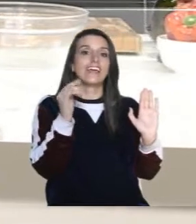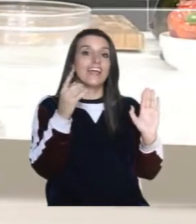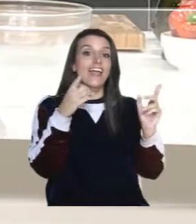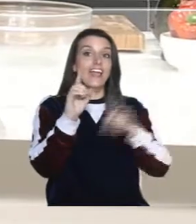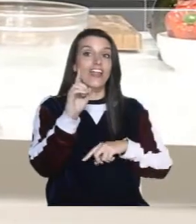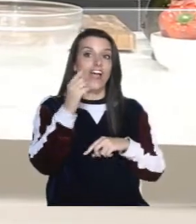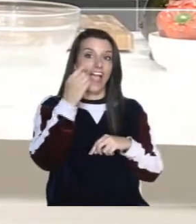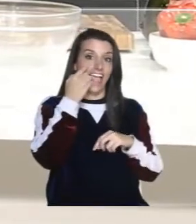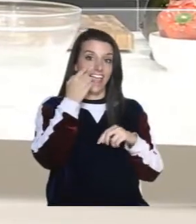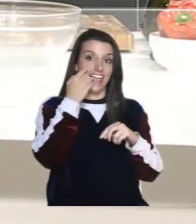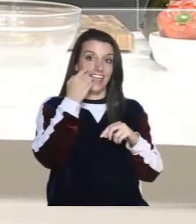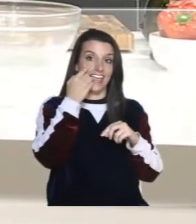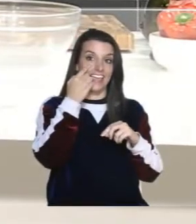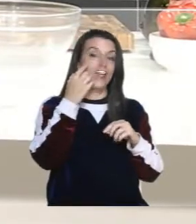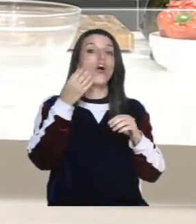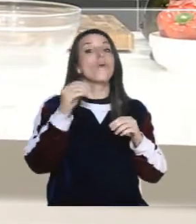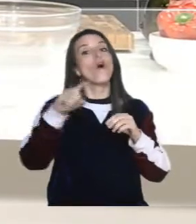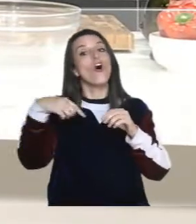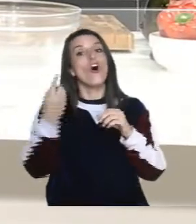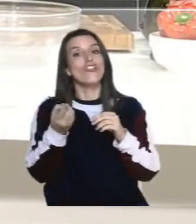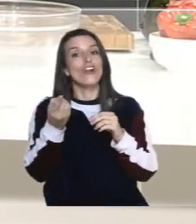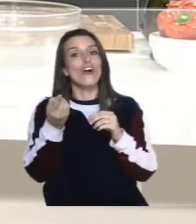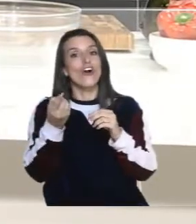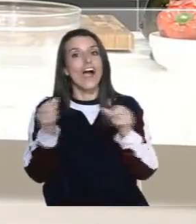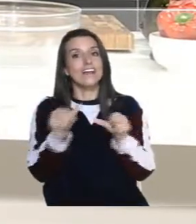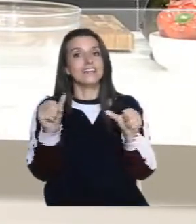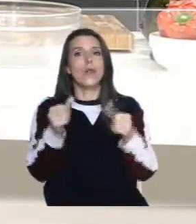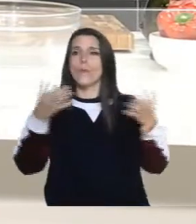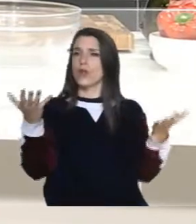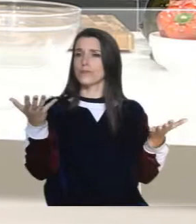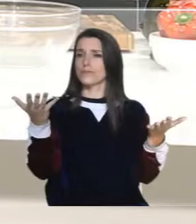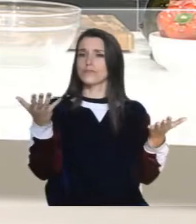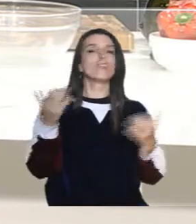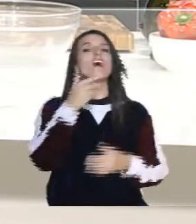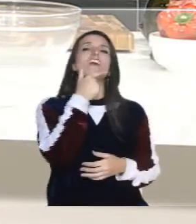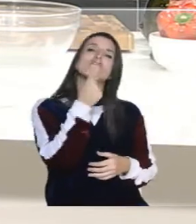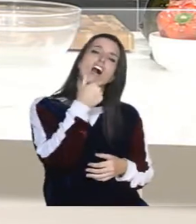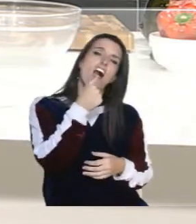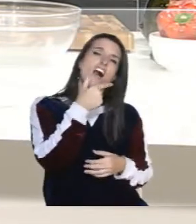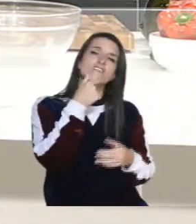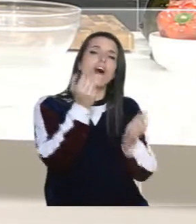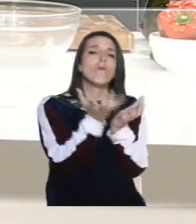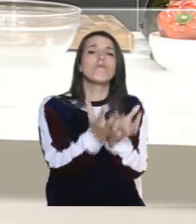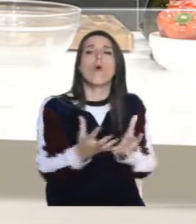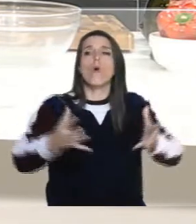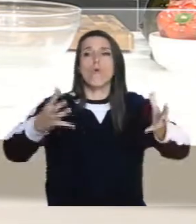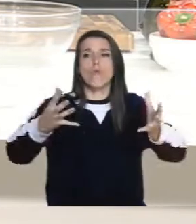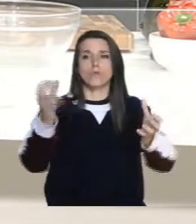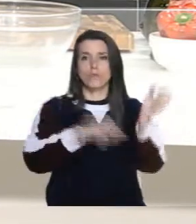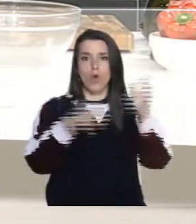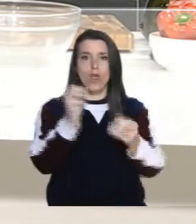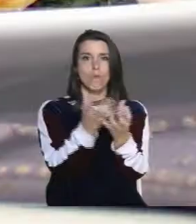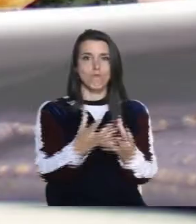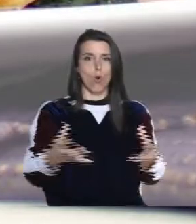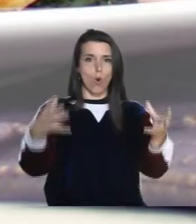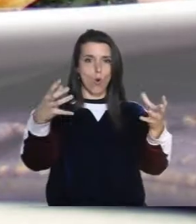Bueno, un bolsito de cerámica, vamos a decirle ahora. Gracias. ¿Ves más fácil? En un bol, chicos. ¿Quién habrá